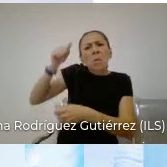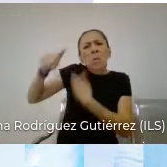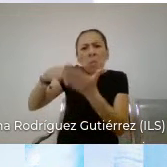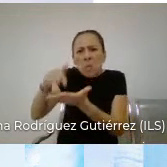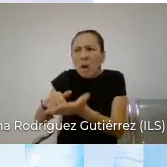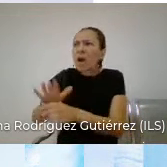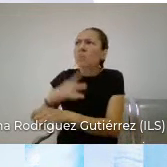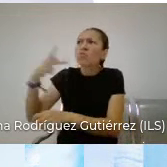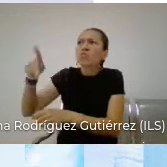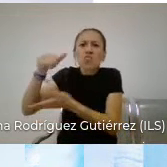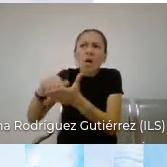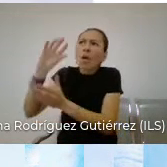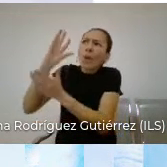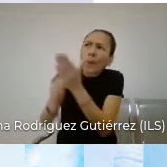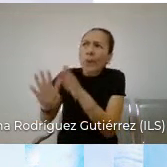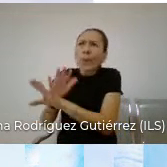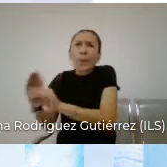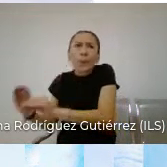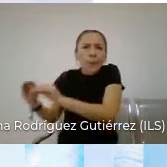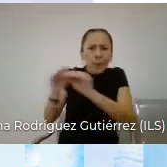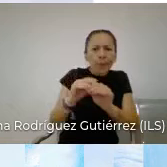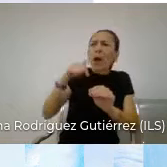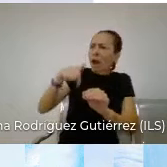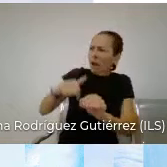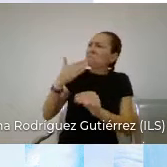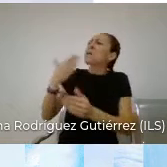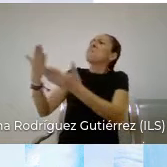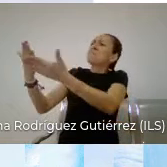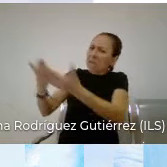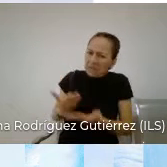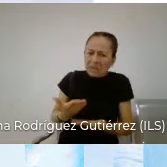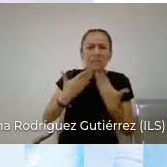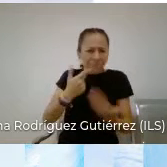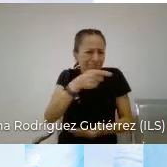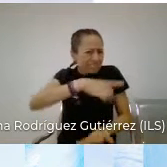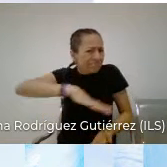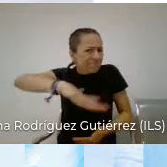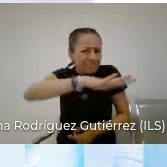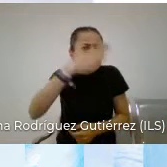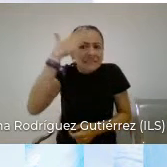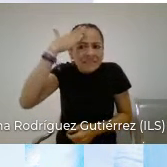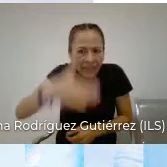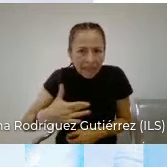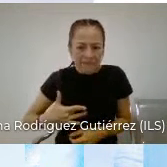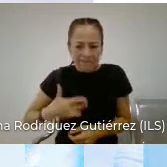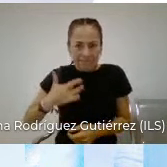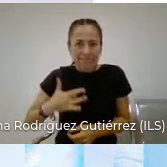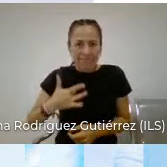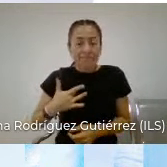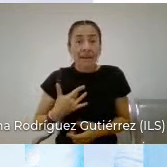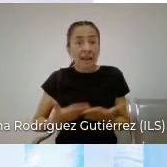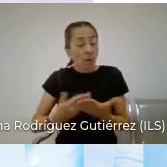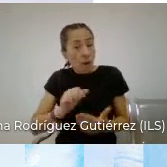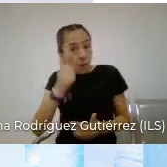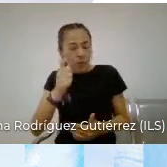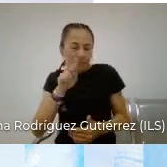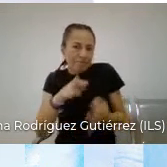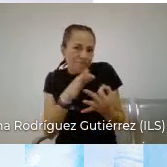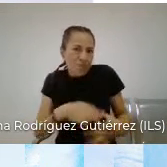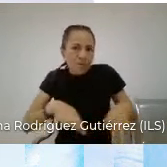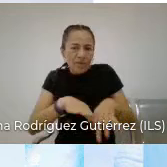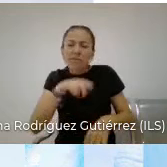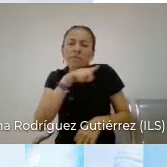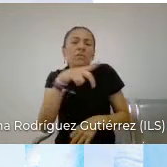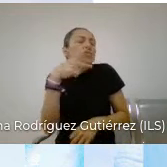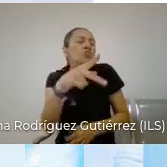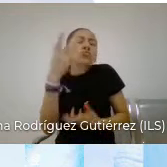que realmente le dan la bienvenida. Y algo que a mí también me parece súper importante, ella tiene el sueño de ser enfermera en algún